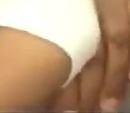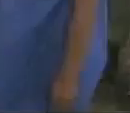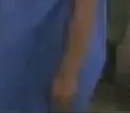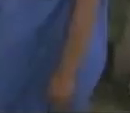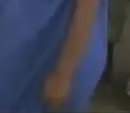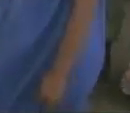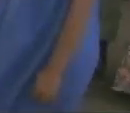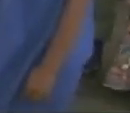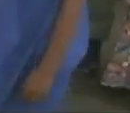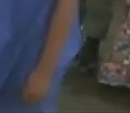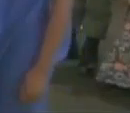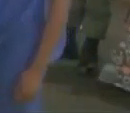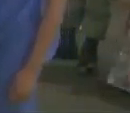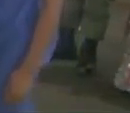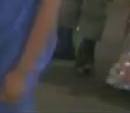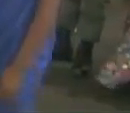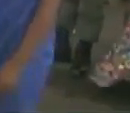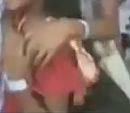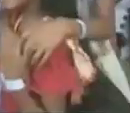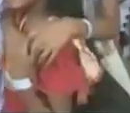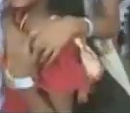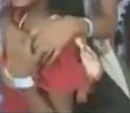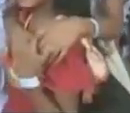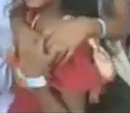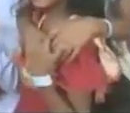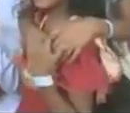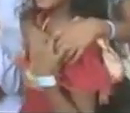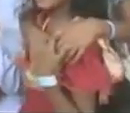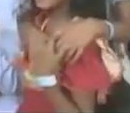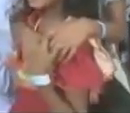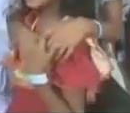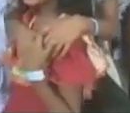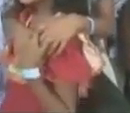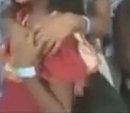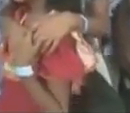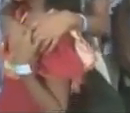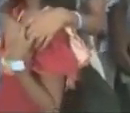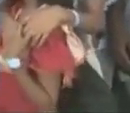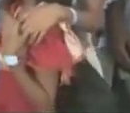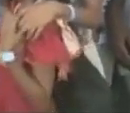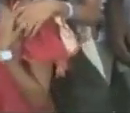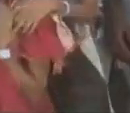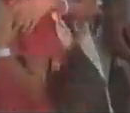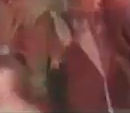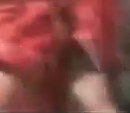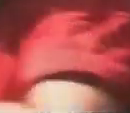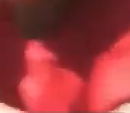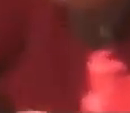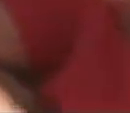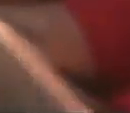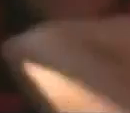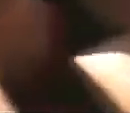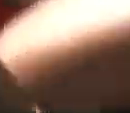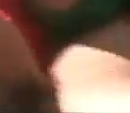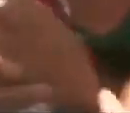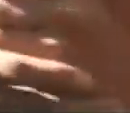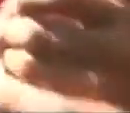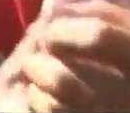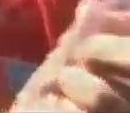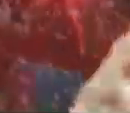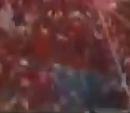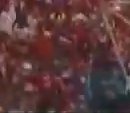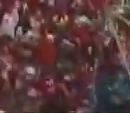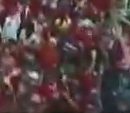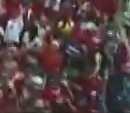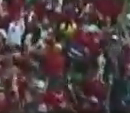mejor. Yo soy un hombre bueno que actúo por amor a mi patria. Aquí está el pueblo